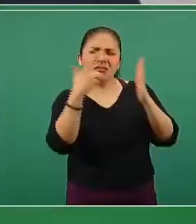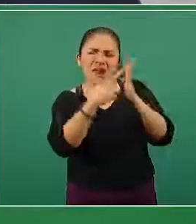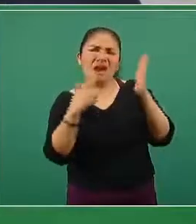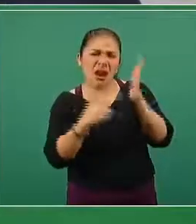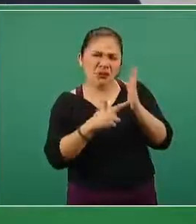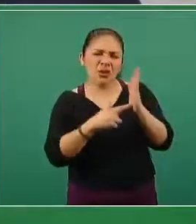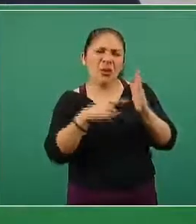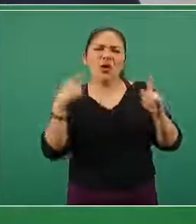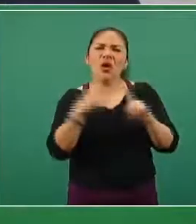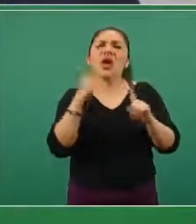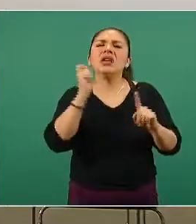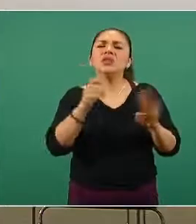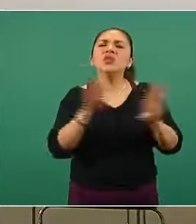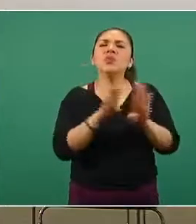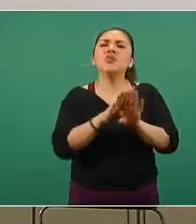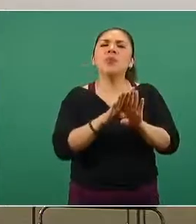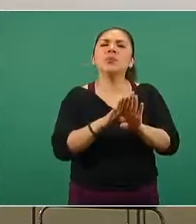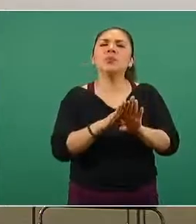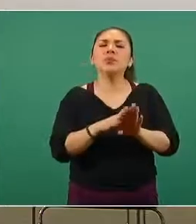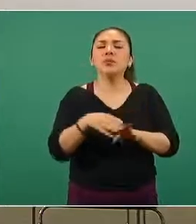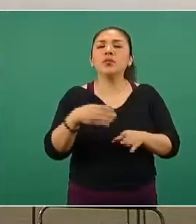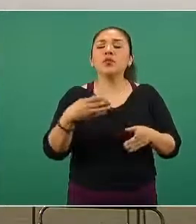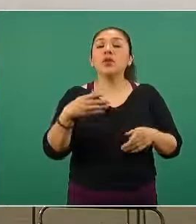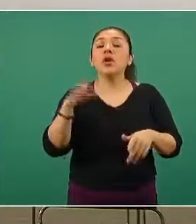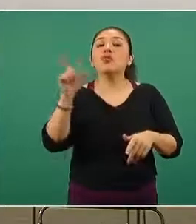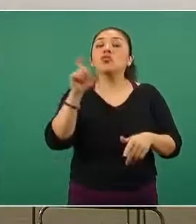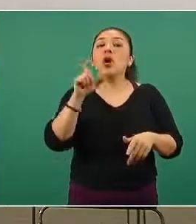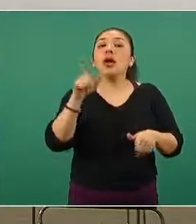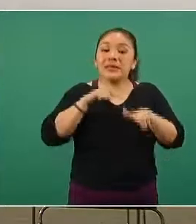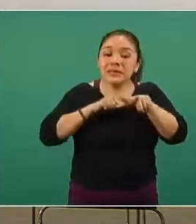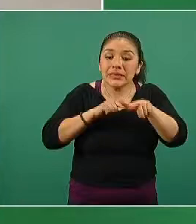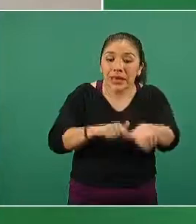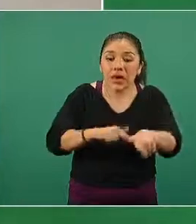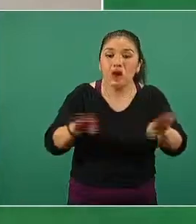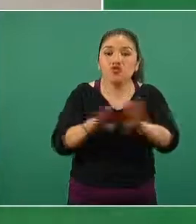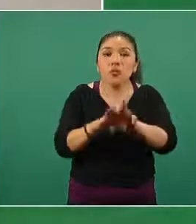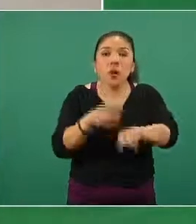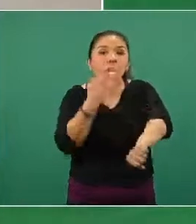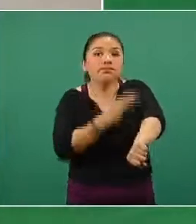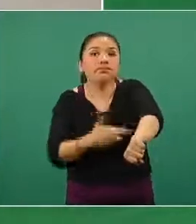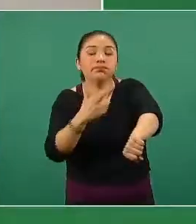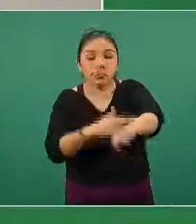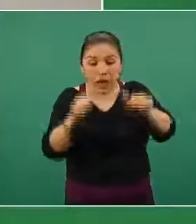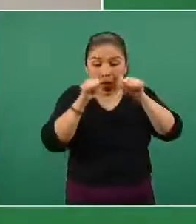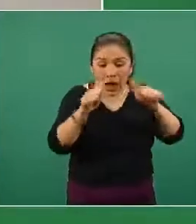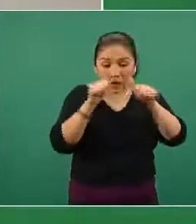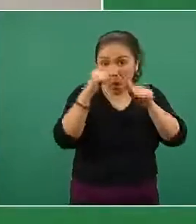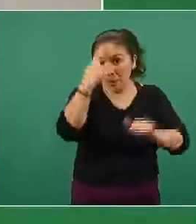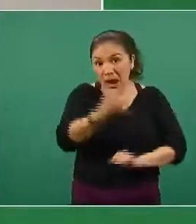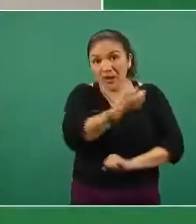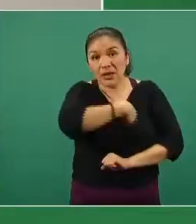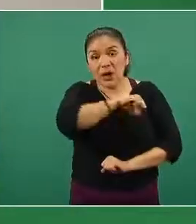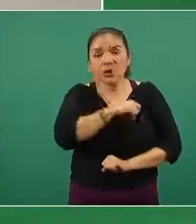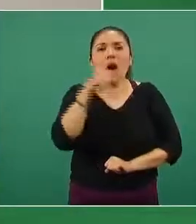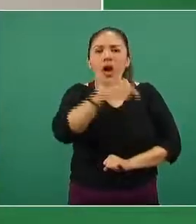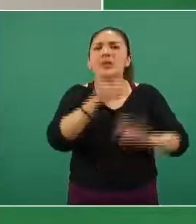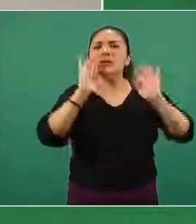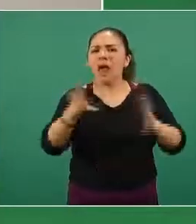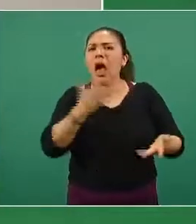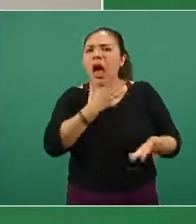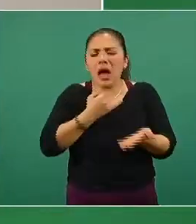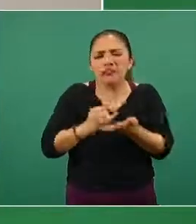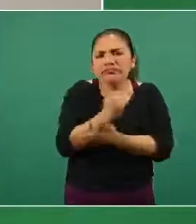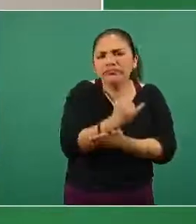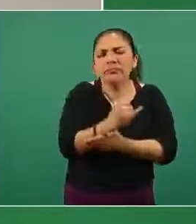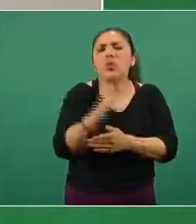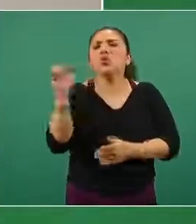específicos, son los lineamientos de la continuidad de operaciones de los servicios de salud, los cuales tienen claramente